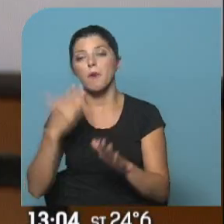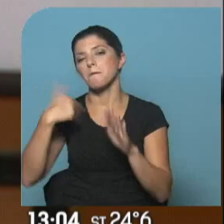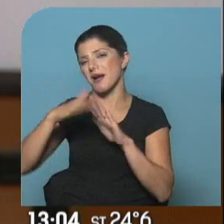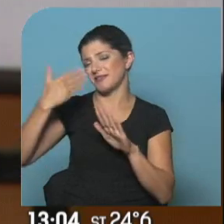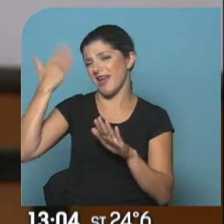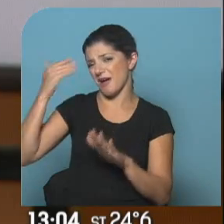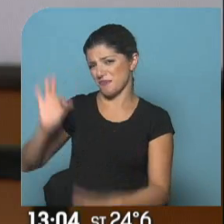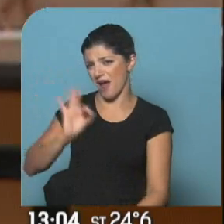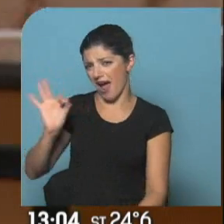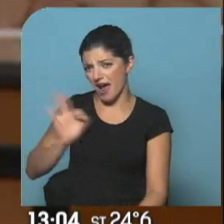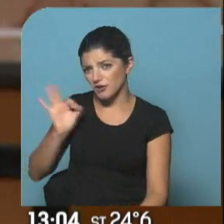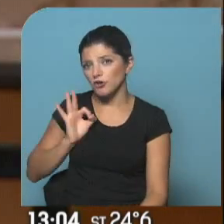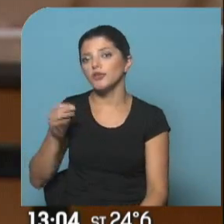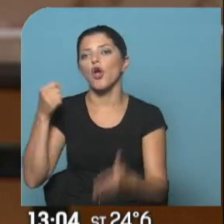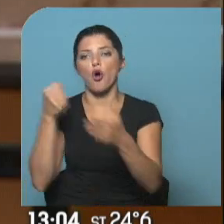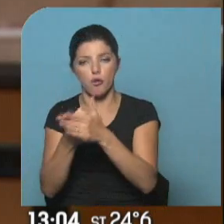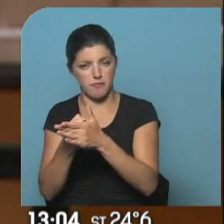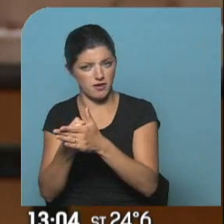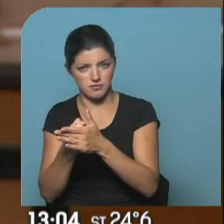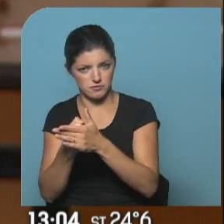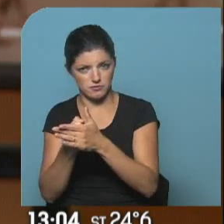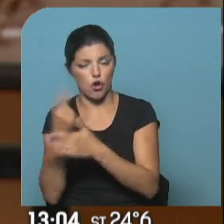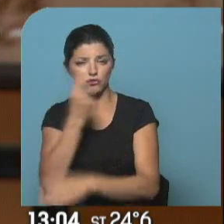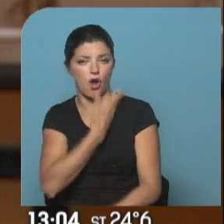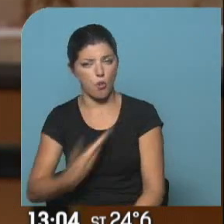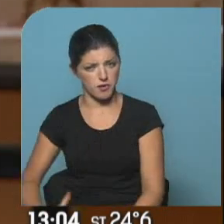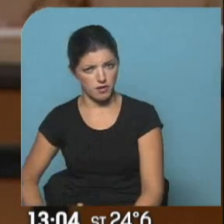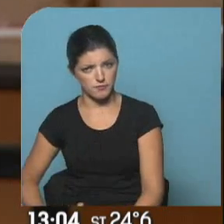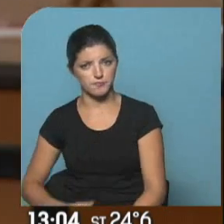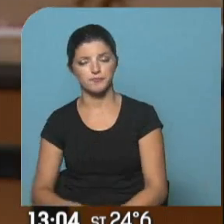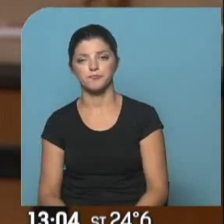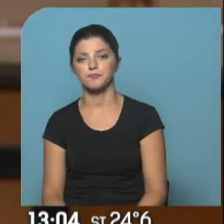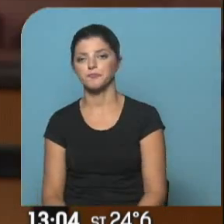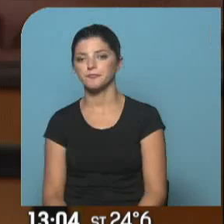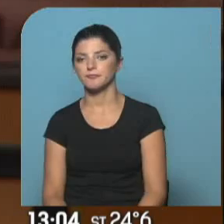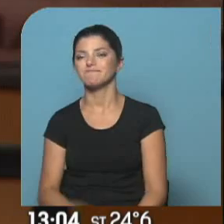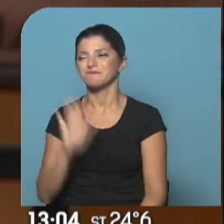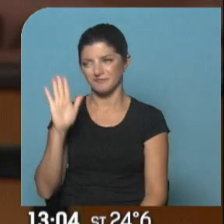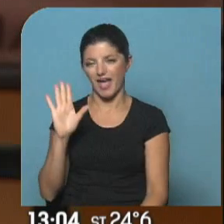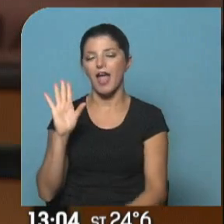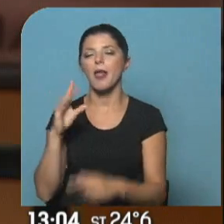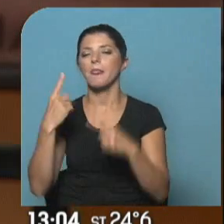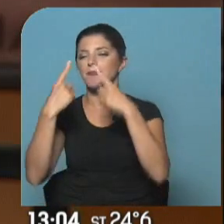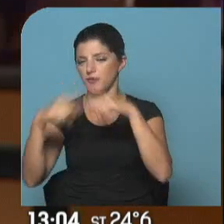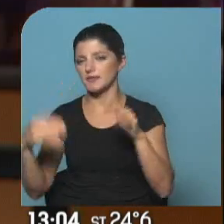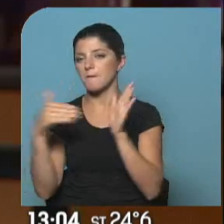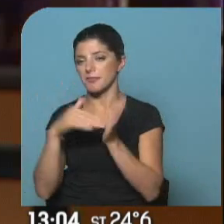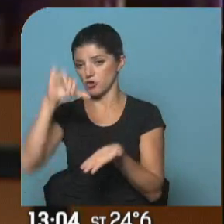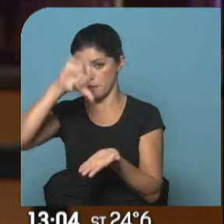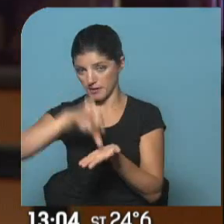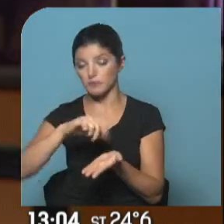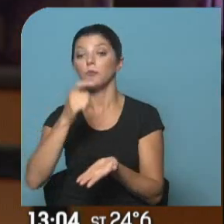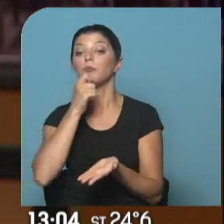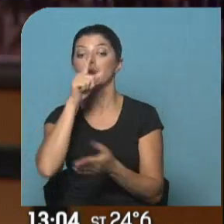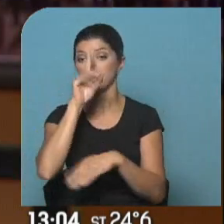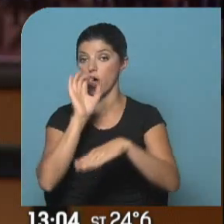tantos años de los golpes y demás, ¿no? Digo, es diferente en algunos países, ¿no? Si uno toma el caso de Ecuador,